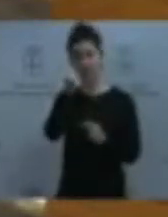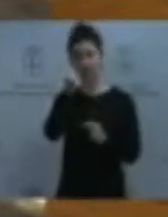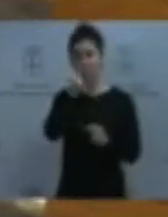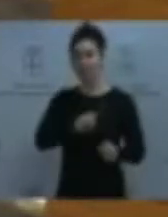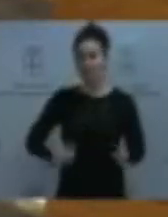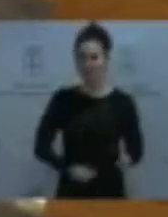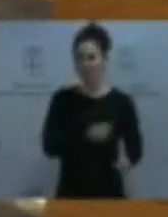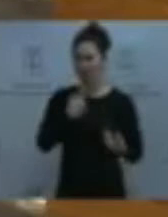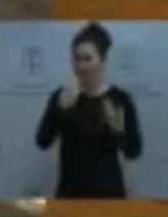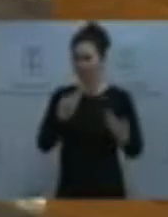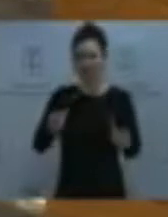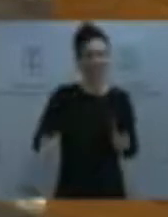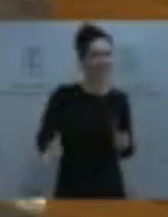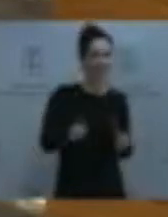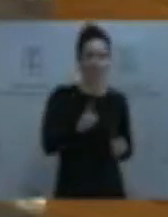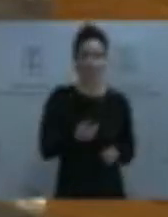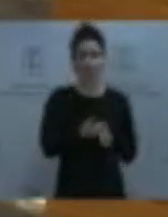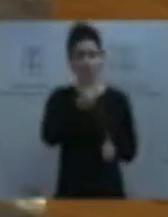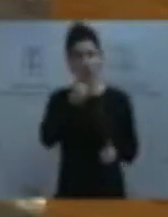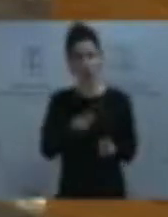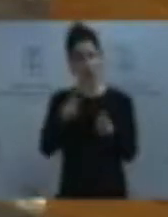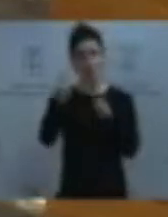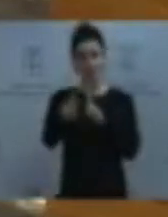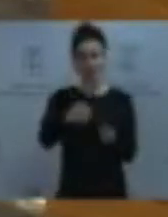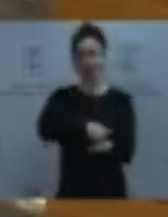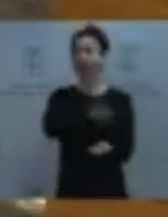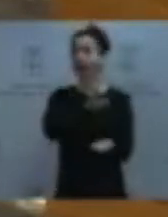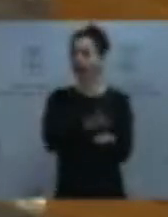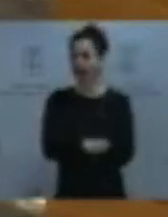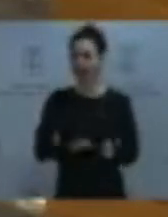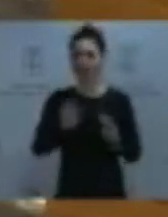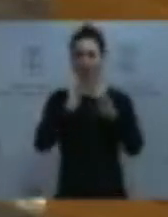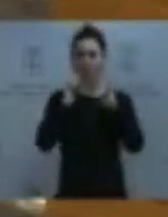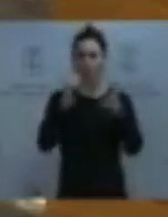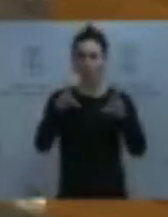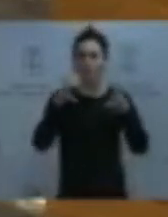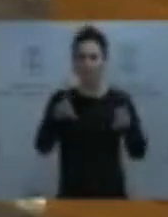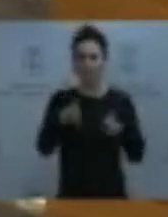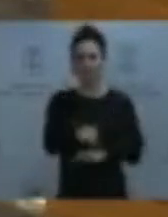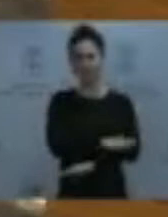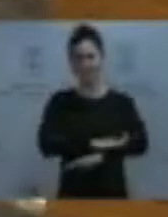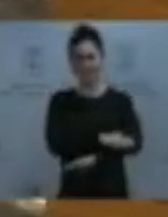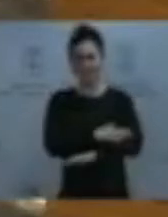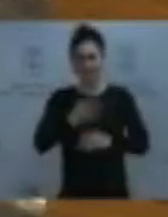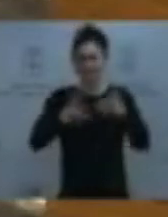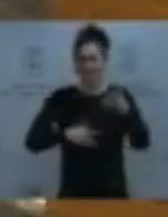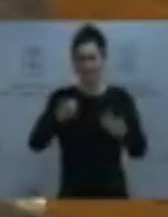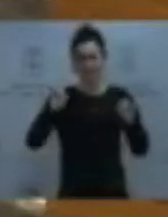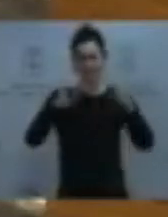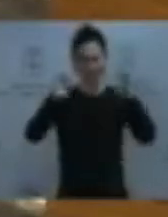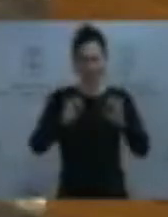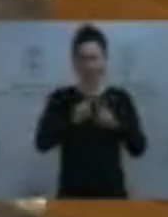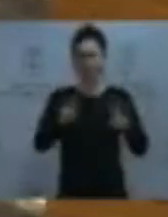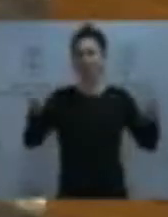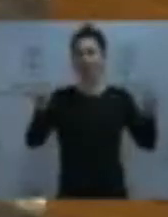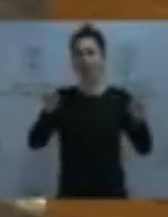actas del Consejo de Administración que el asunto había sido tratado ya en los primeros años del